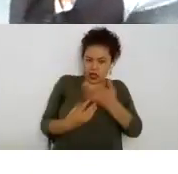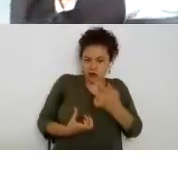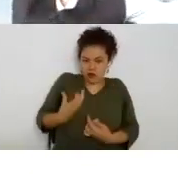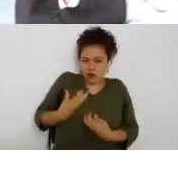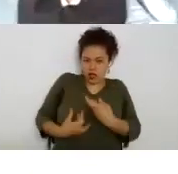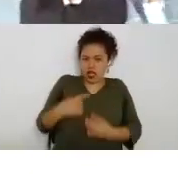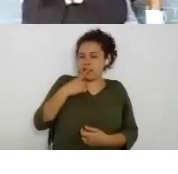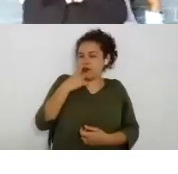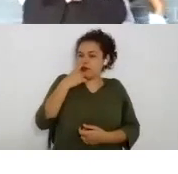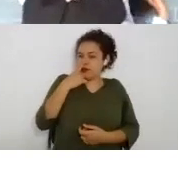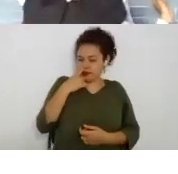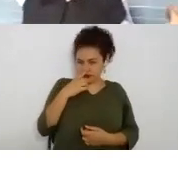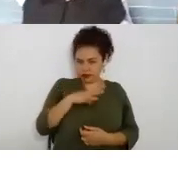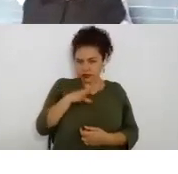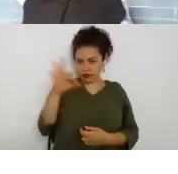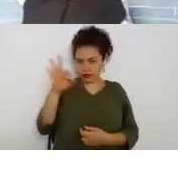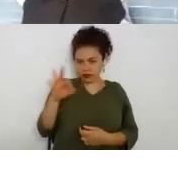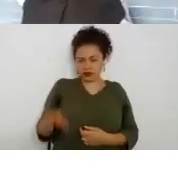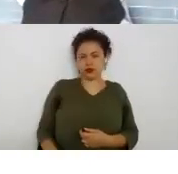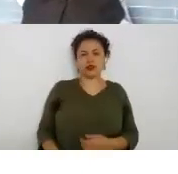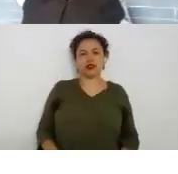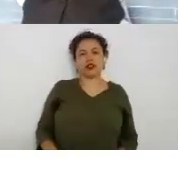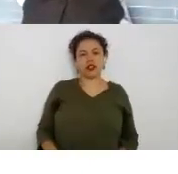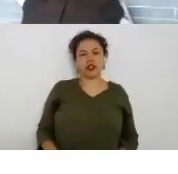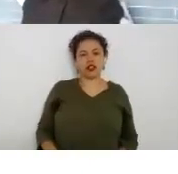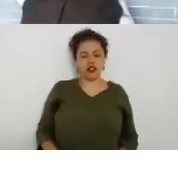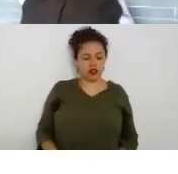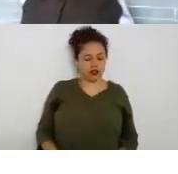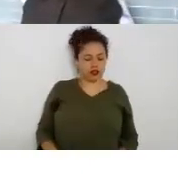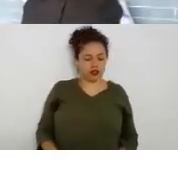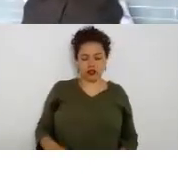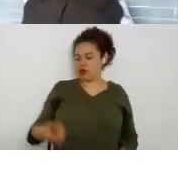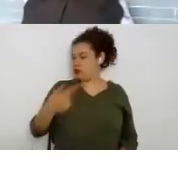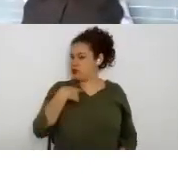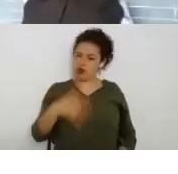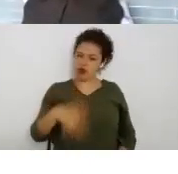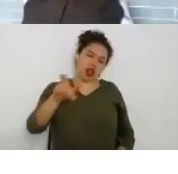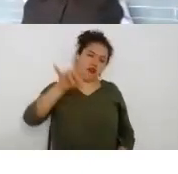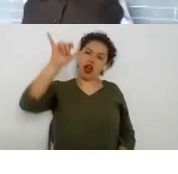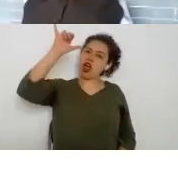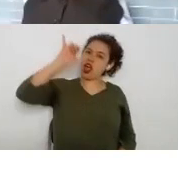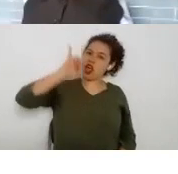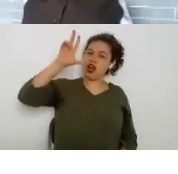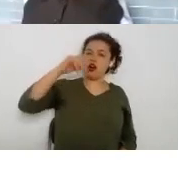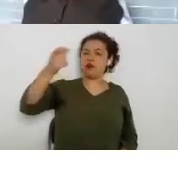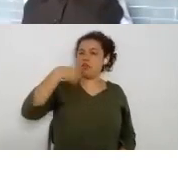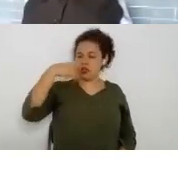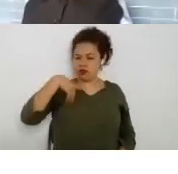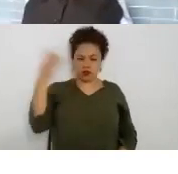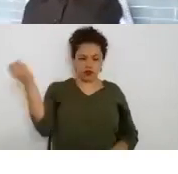vías respiratorias, ¿de acuerdo? Okay. Sí. Entonces, por eso yo no puedo iniciar ningún tipo de líquido, ningún tipo de medicamento a la